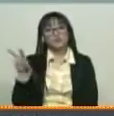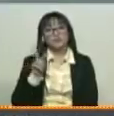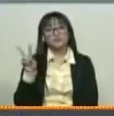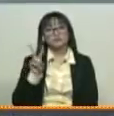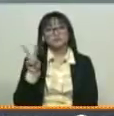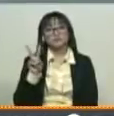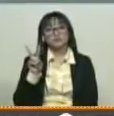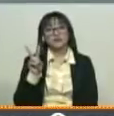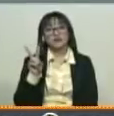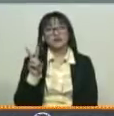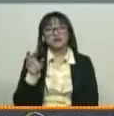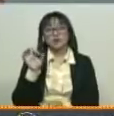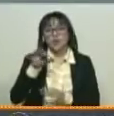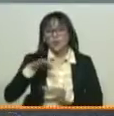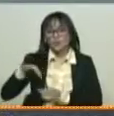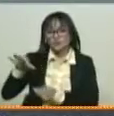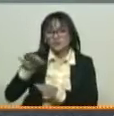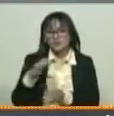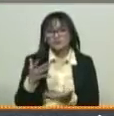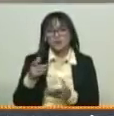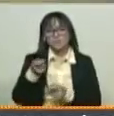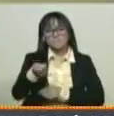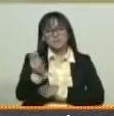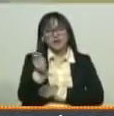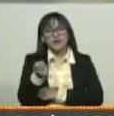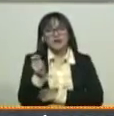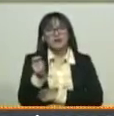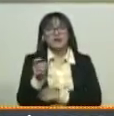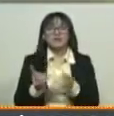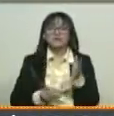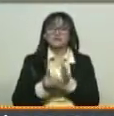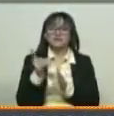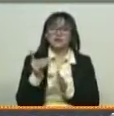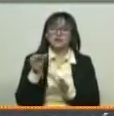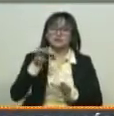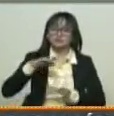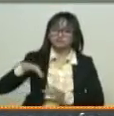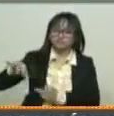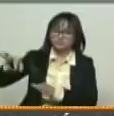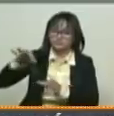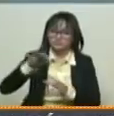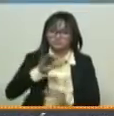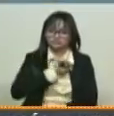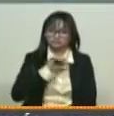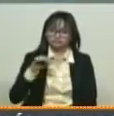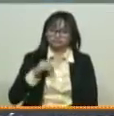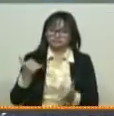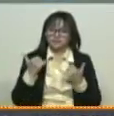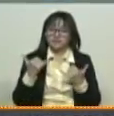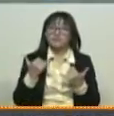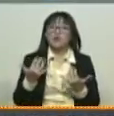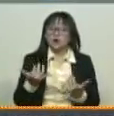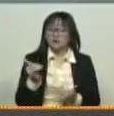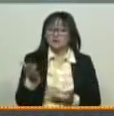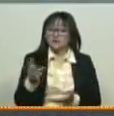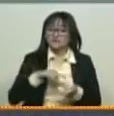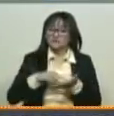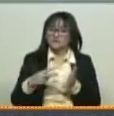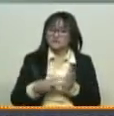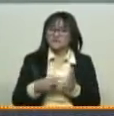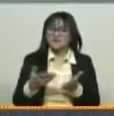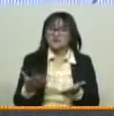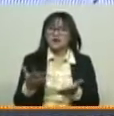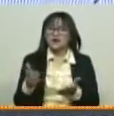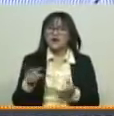Venezuela, en los cultivos, en la pesca, en el desarrollo agrario soberano y autónomo. Ahí está. Ese es